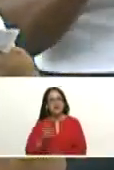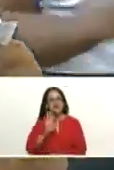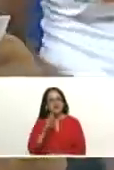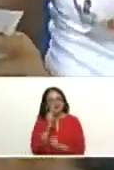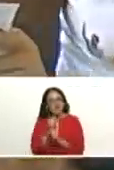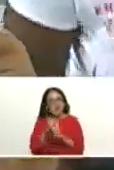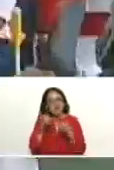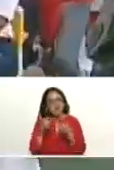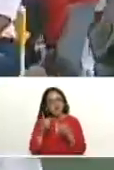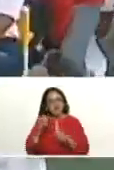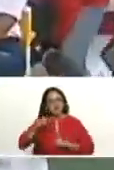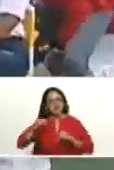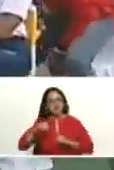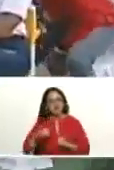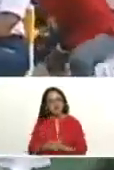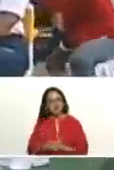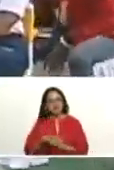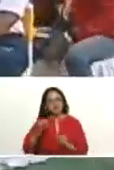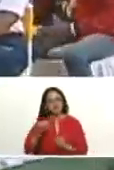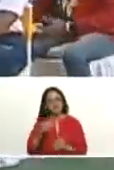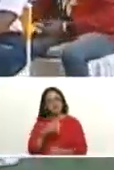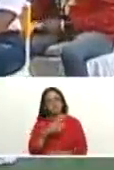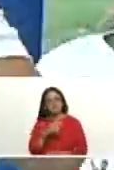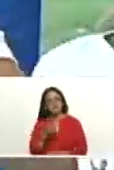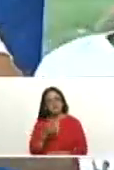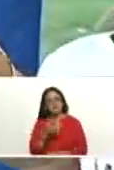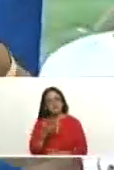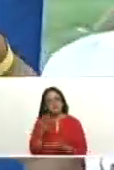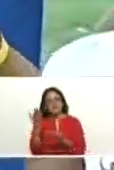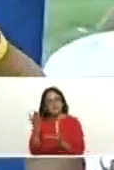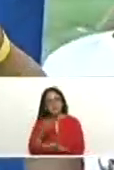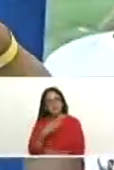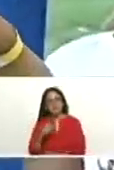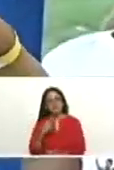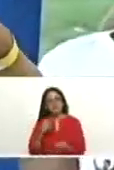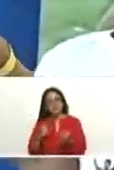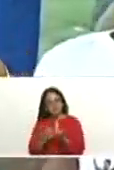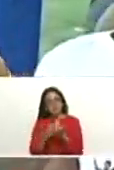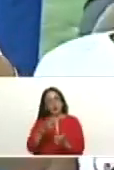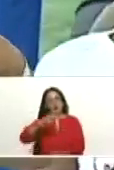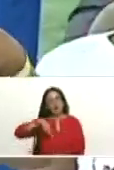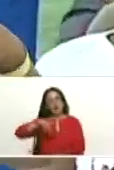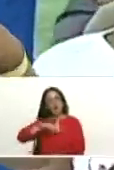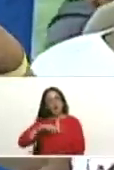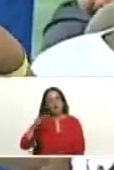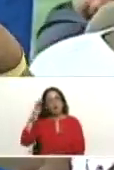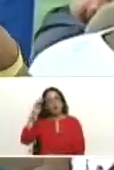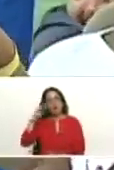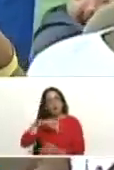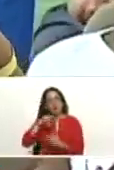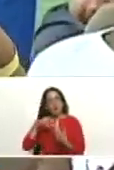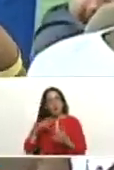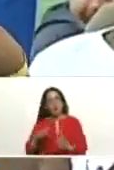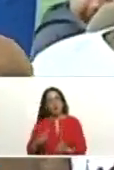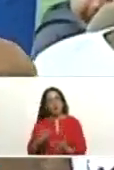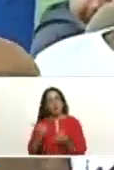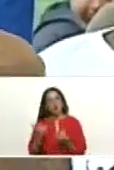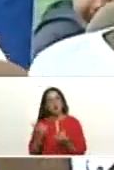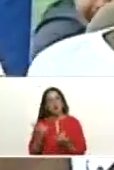Correcto. Señor presidente, cuente con nosotras y nosotras como soldados de esta revolución. Desde